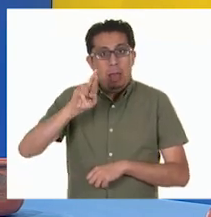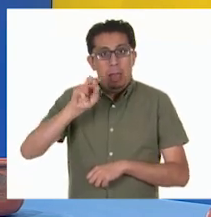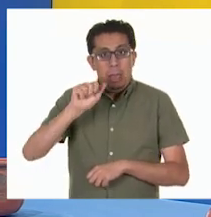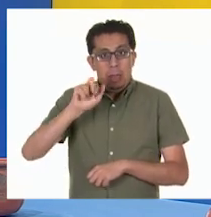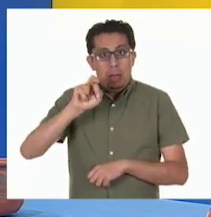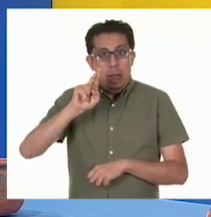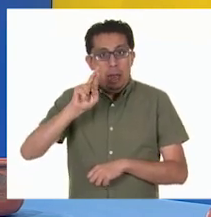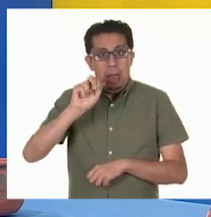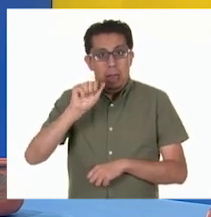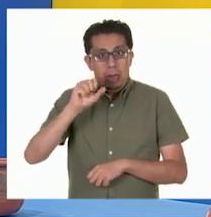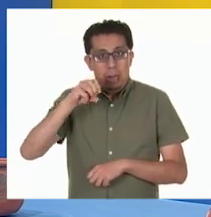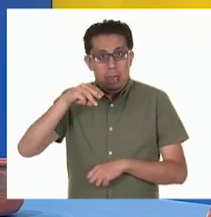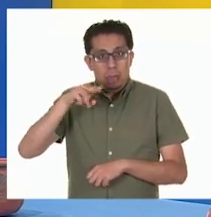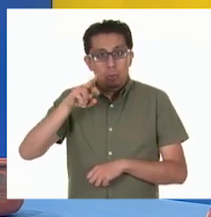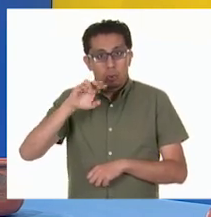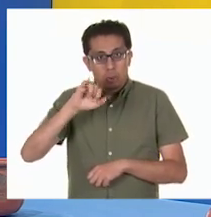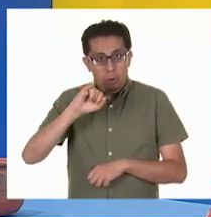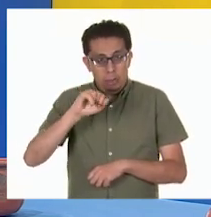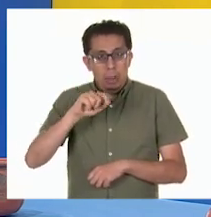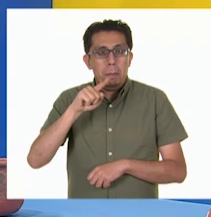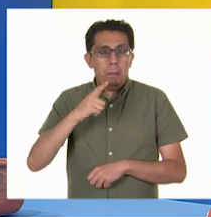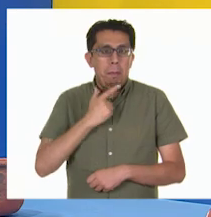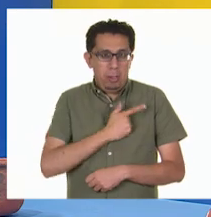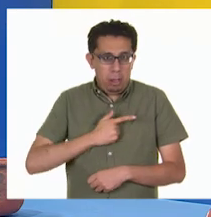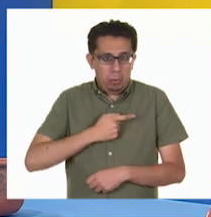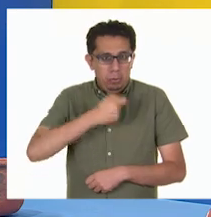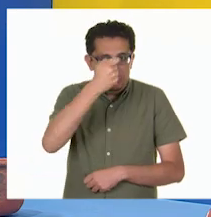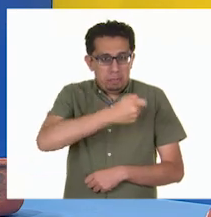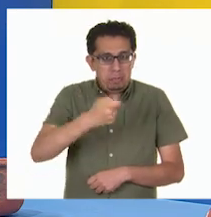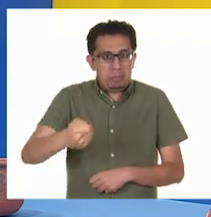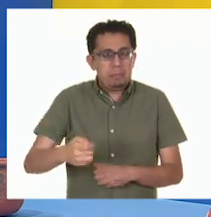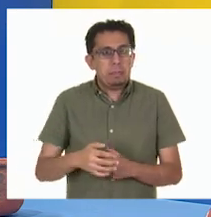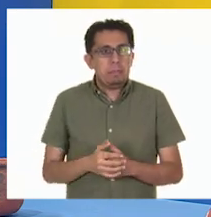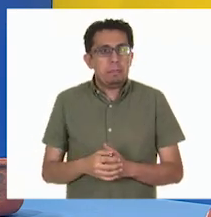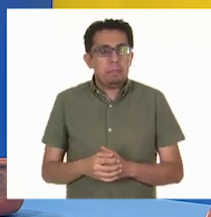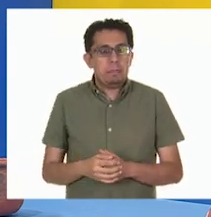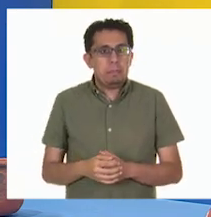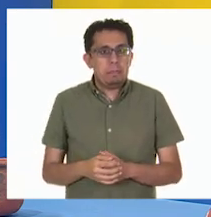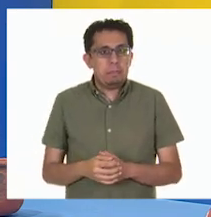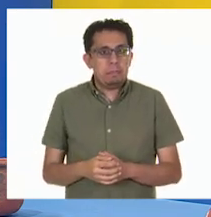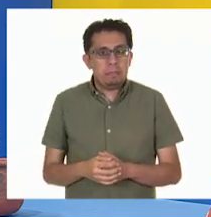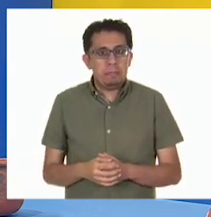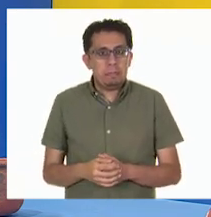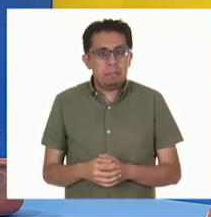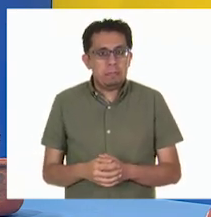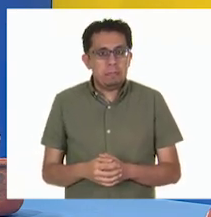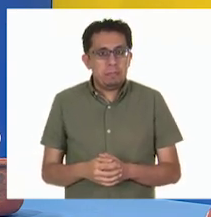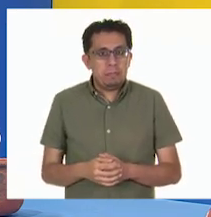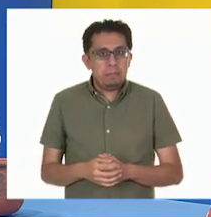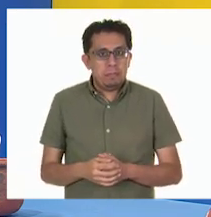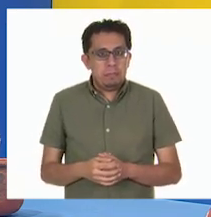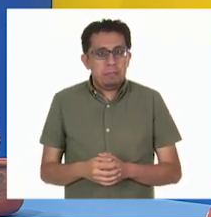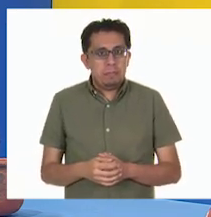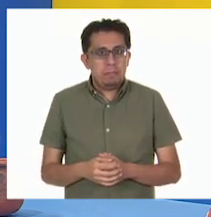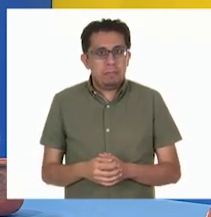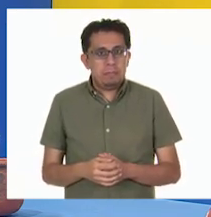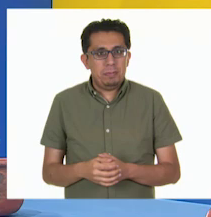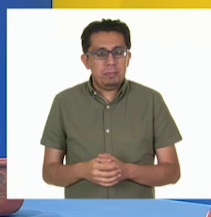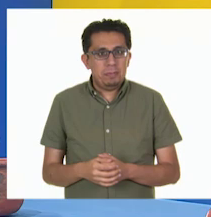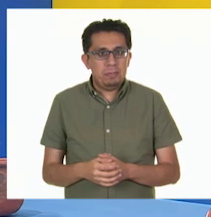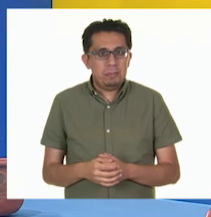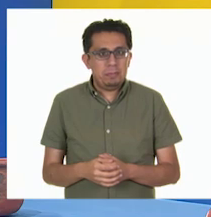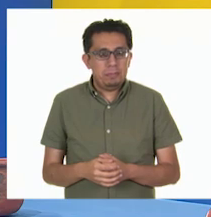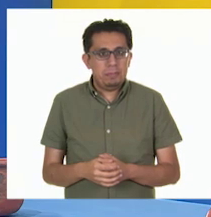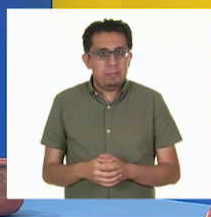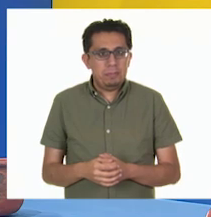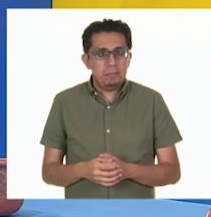contento saludarles. Cuiraba sin em cuchi. Cuchi. Nije corre güey, Jorge Sánchez Palma, neko vete a